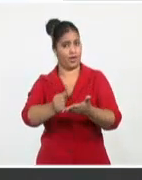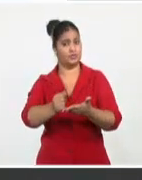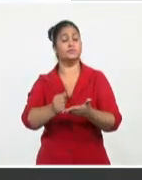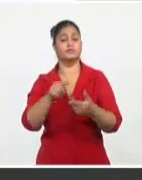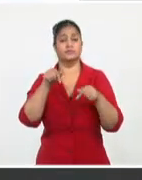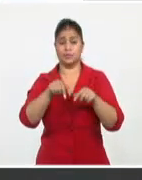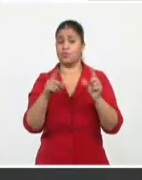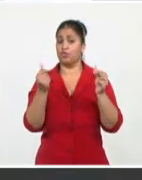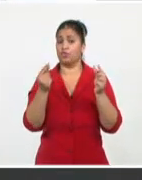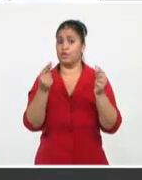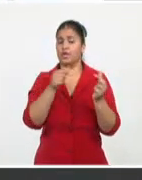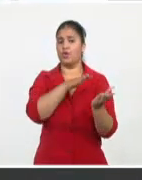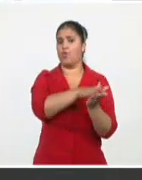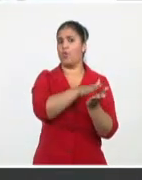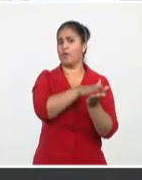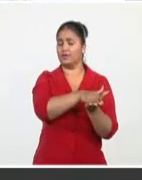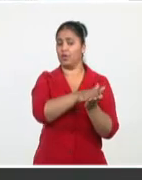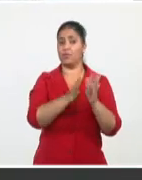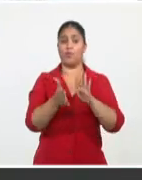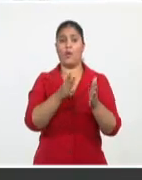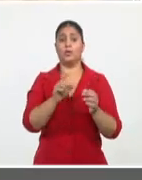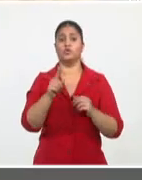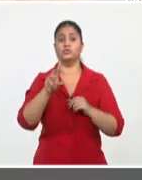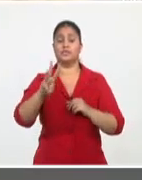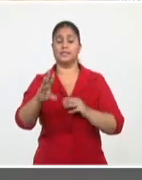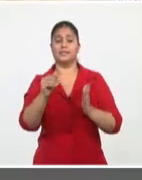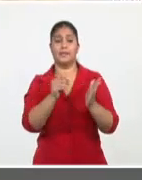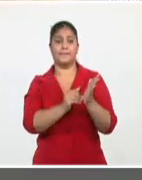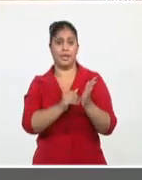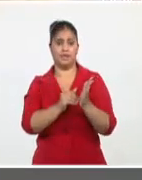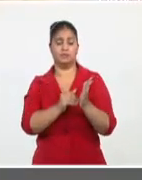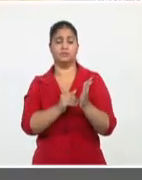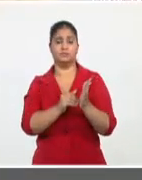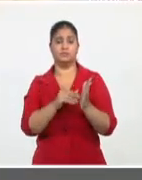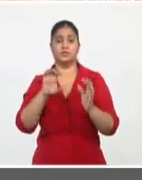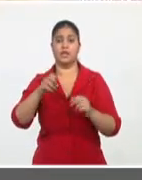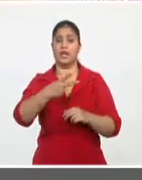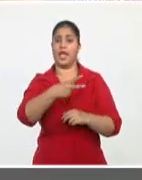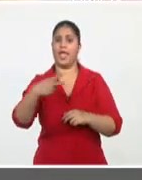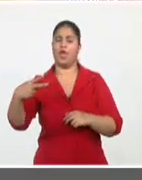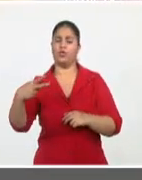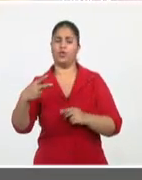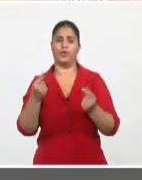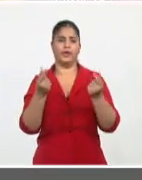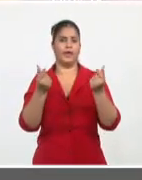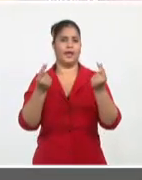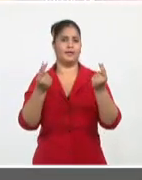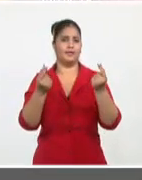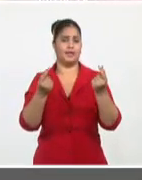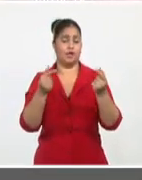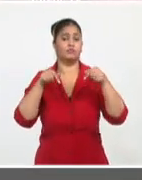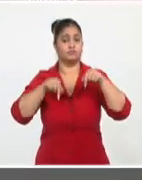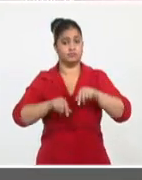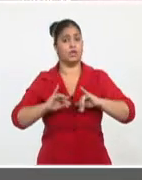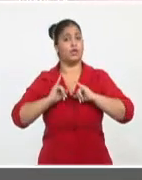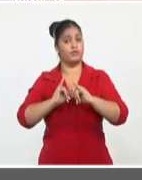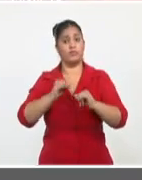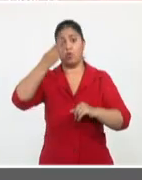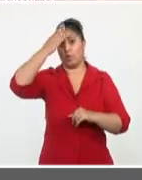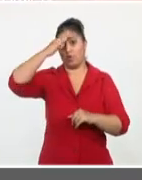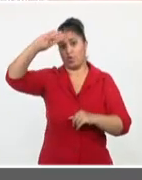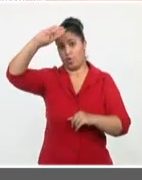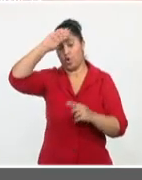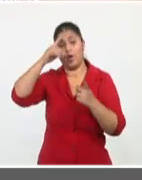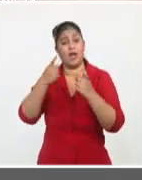de alrededor de 13.000 euros en las primeras jornadas de donaciones. La asociación señaló que Cuba necesitará millones de jeringuillas